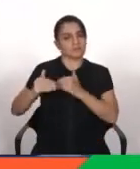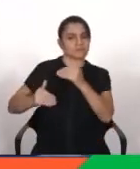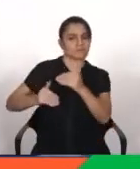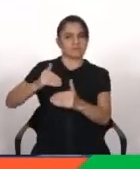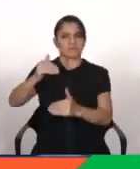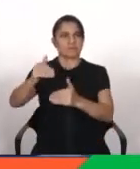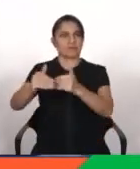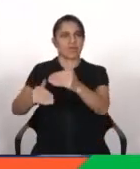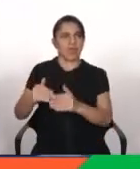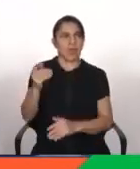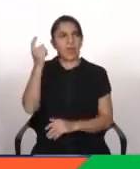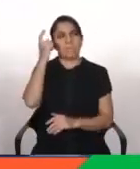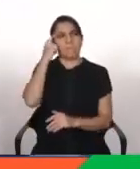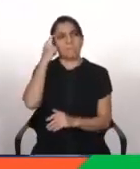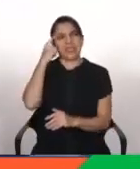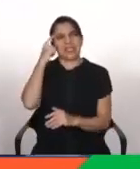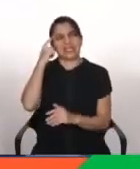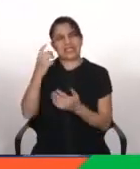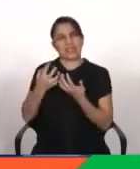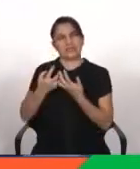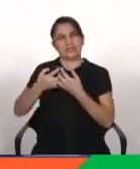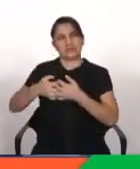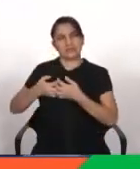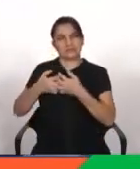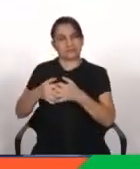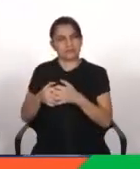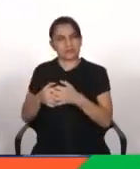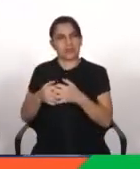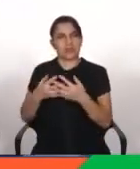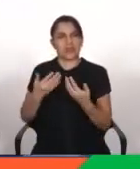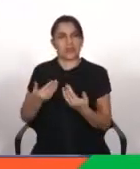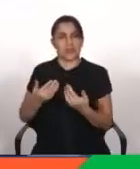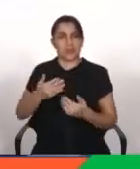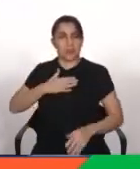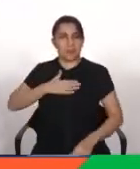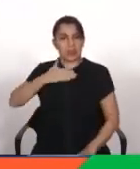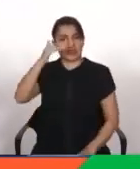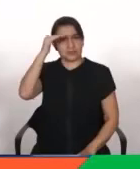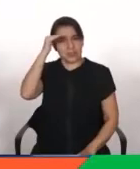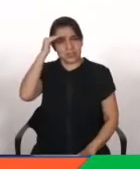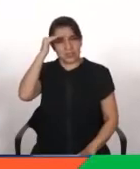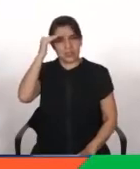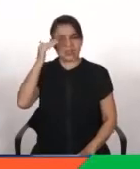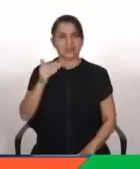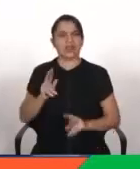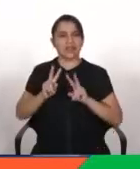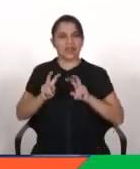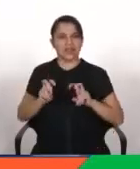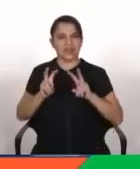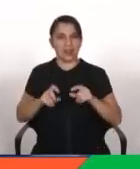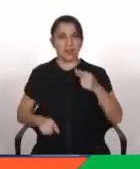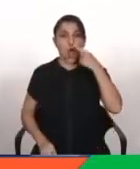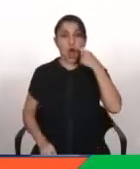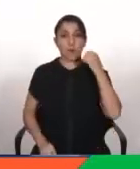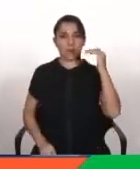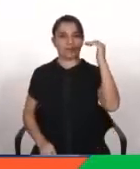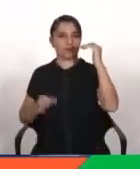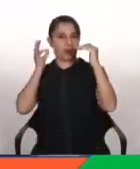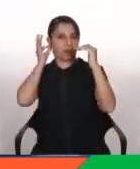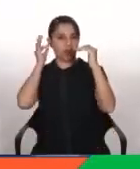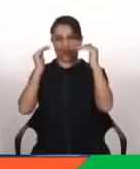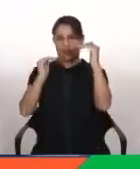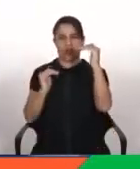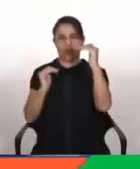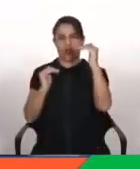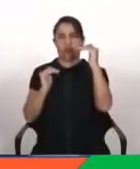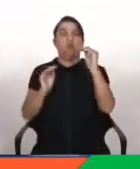piensa y uno cuando repasa toda su experiencia relacionadas con el tema del género, uno dice, wow, sí,